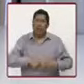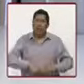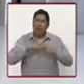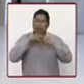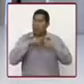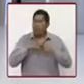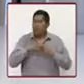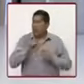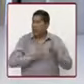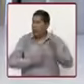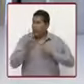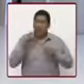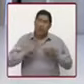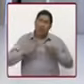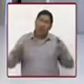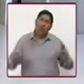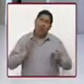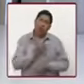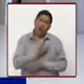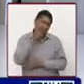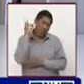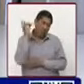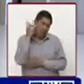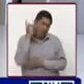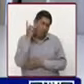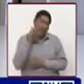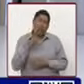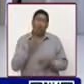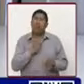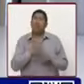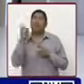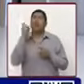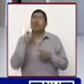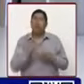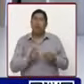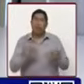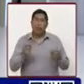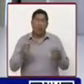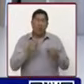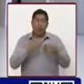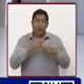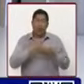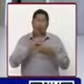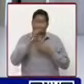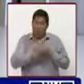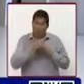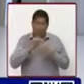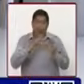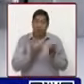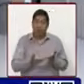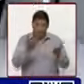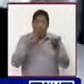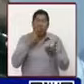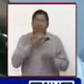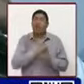suspensión que se han dado en algunas regiones de nuestra Bolivia, pues no va a afectar al calendario escolar. Escuchemos al ministro de